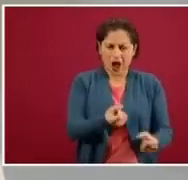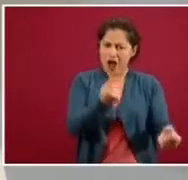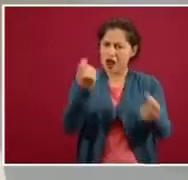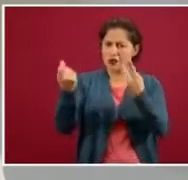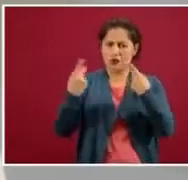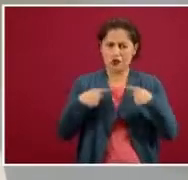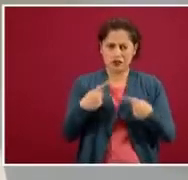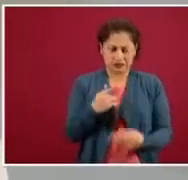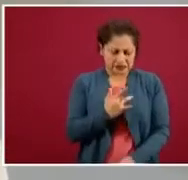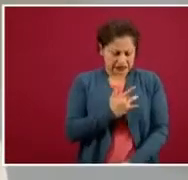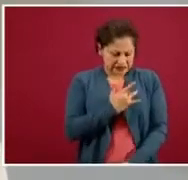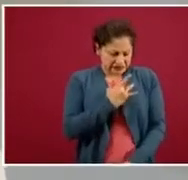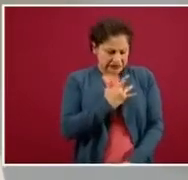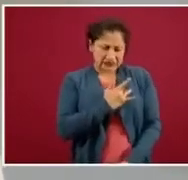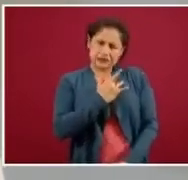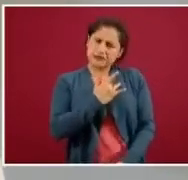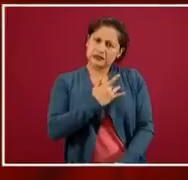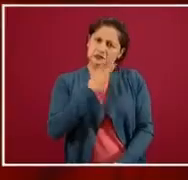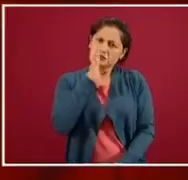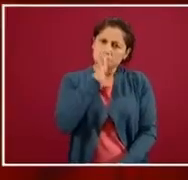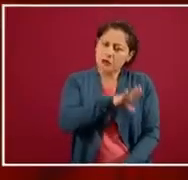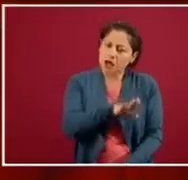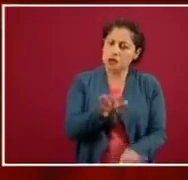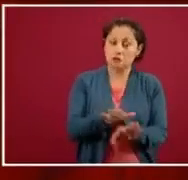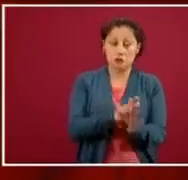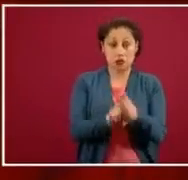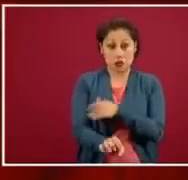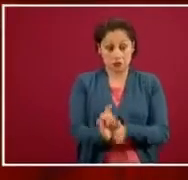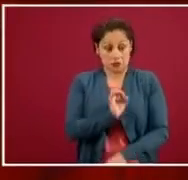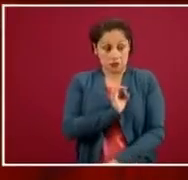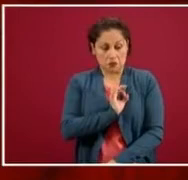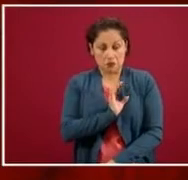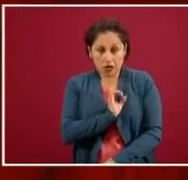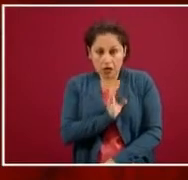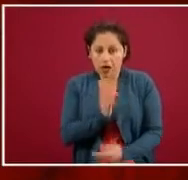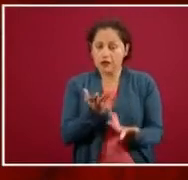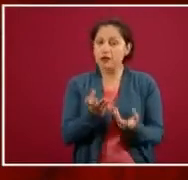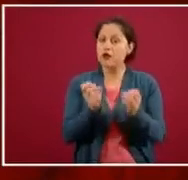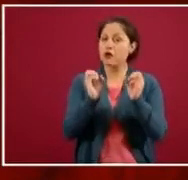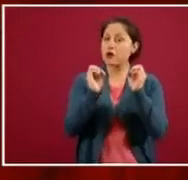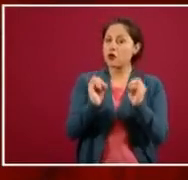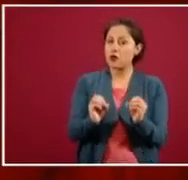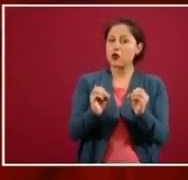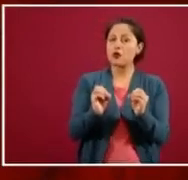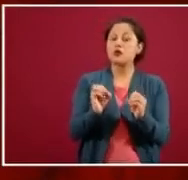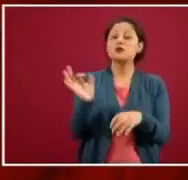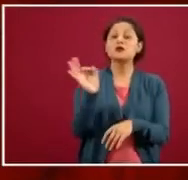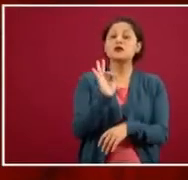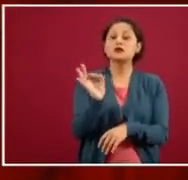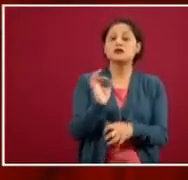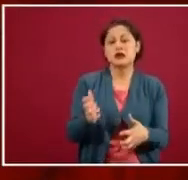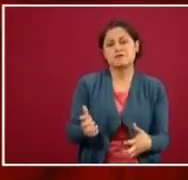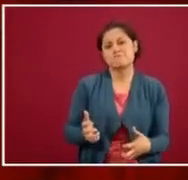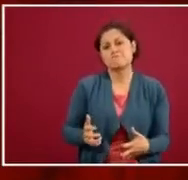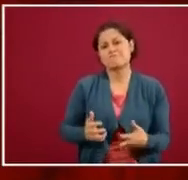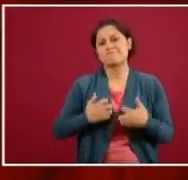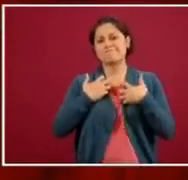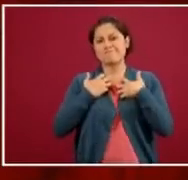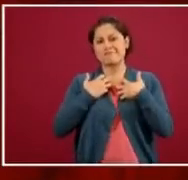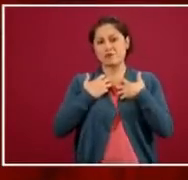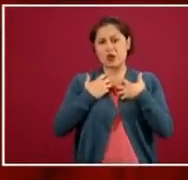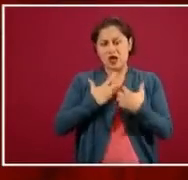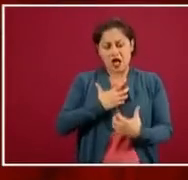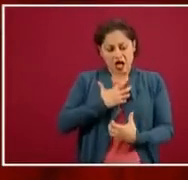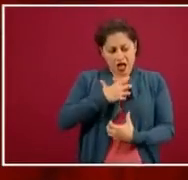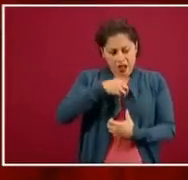muy básicos, como el temor y como quizá sentimientos de enojo hacia el